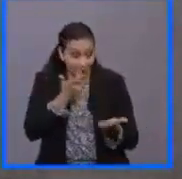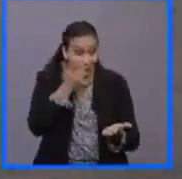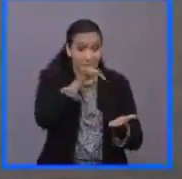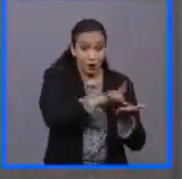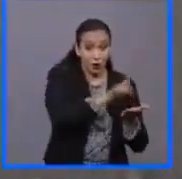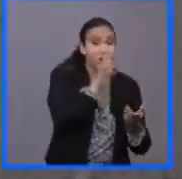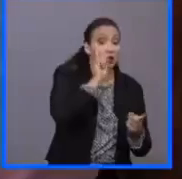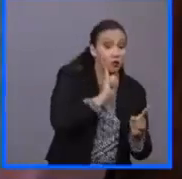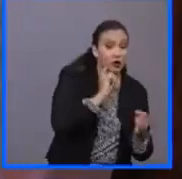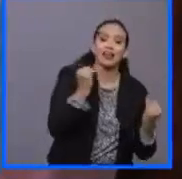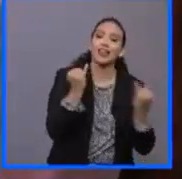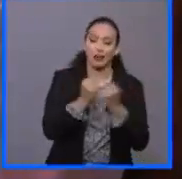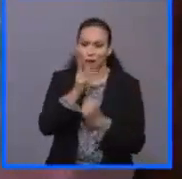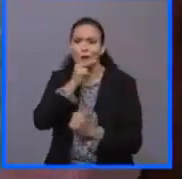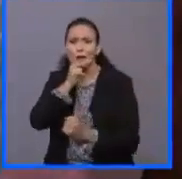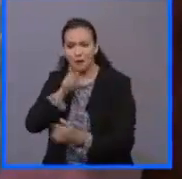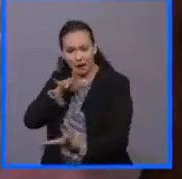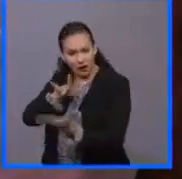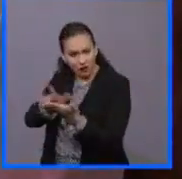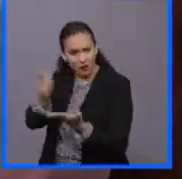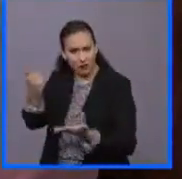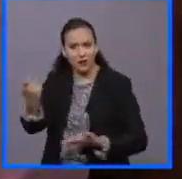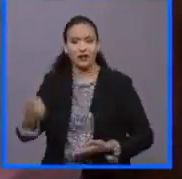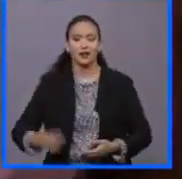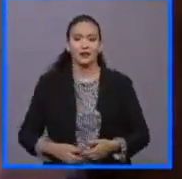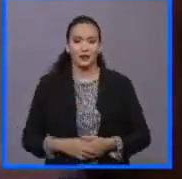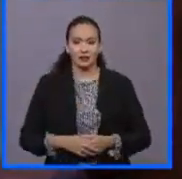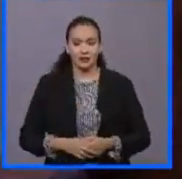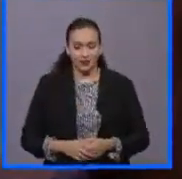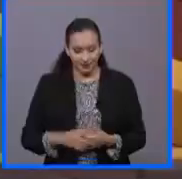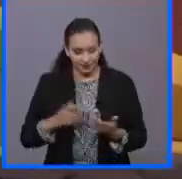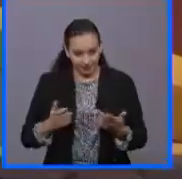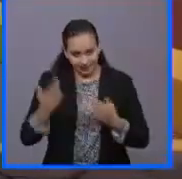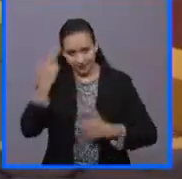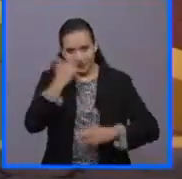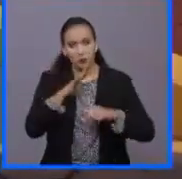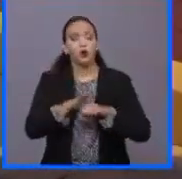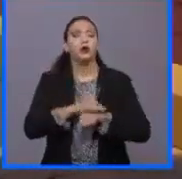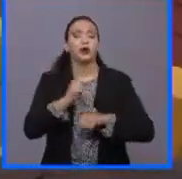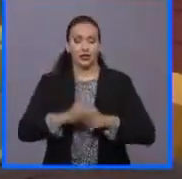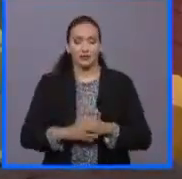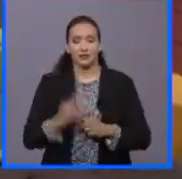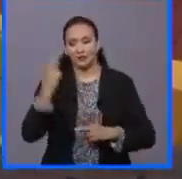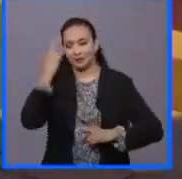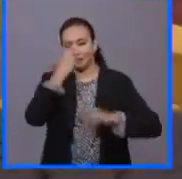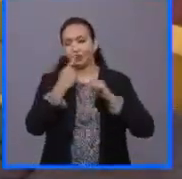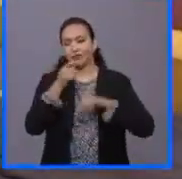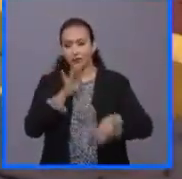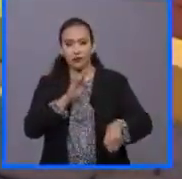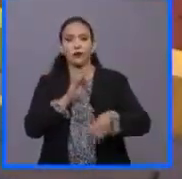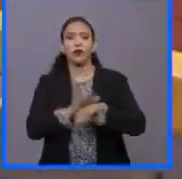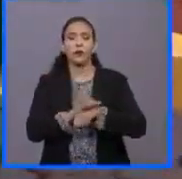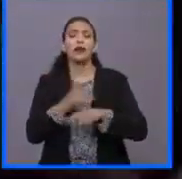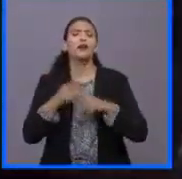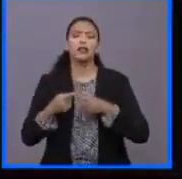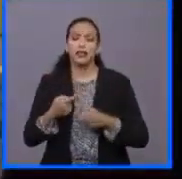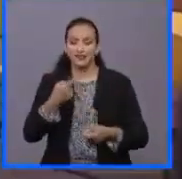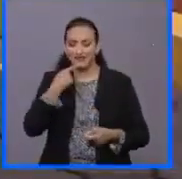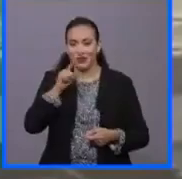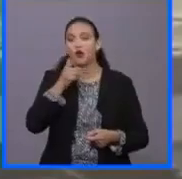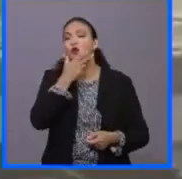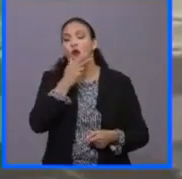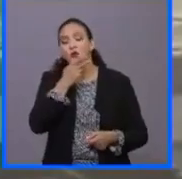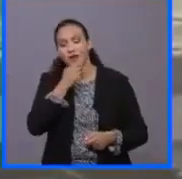prerrogativas a los padres trabajadores. El anterior criterio lo estableció al resolver un amparo promovido por un